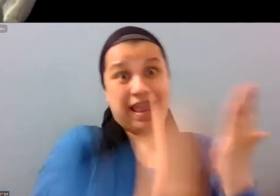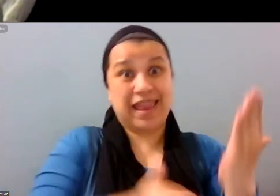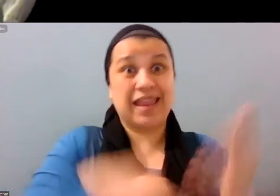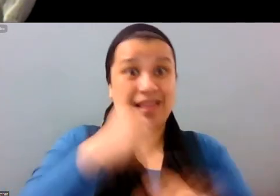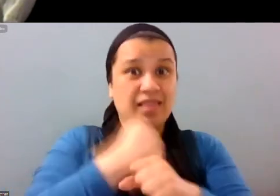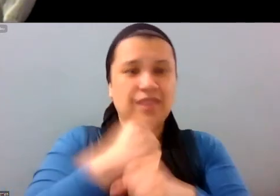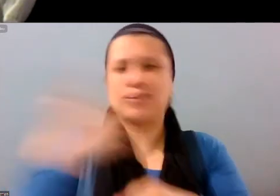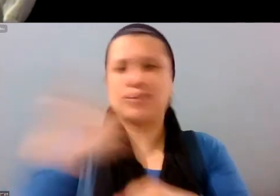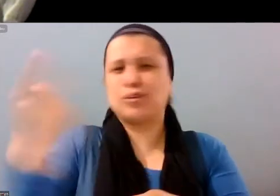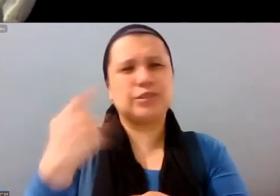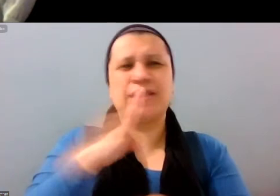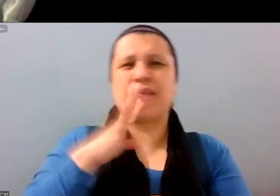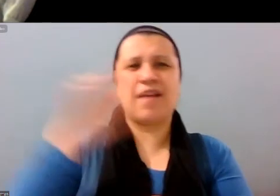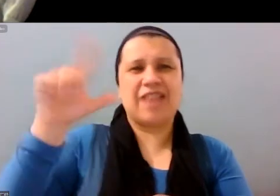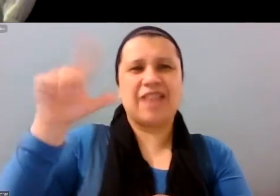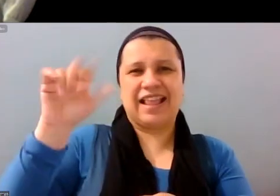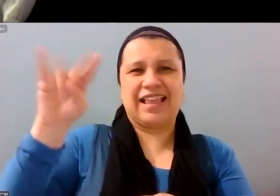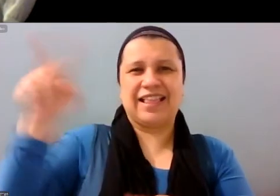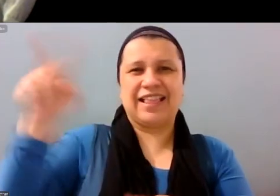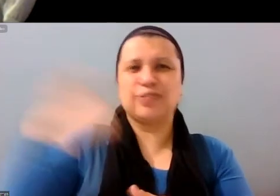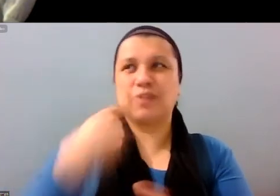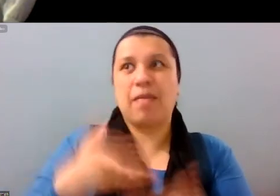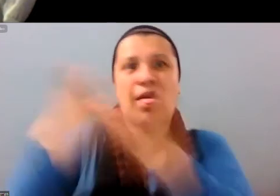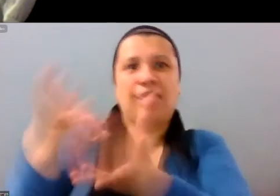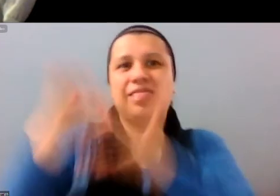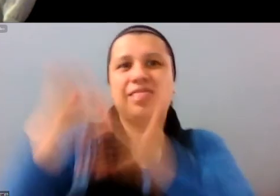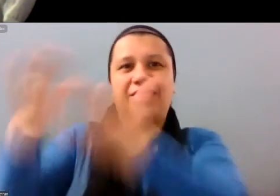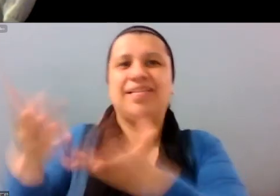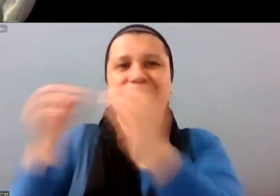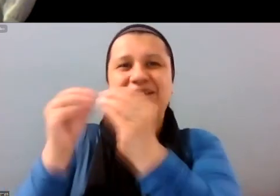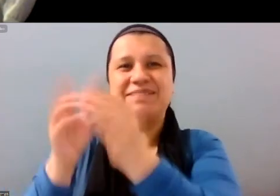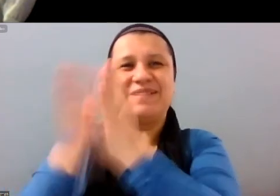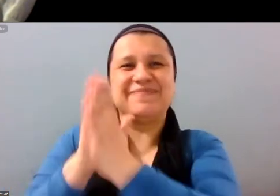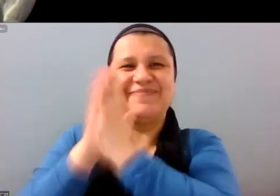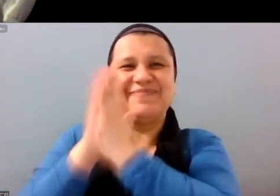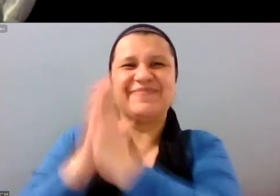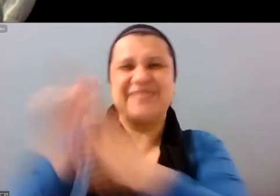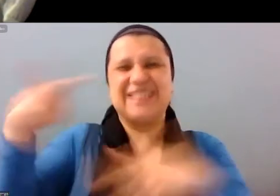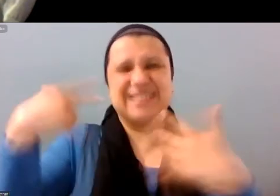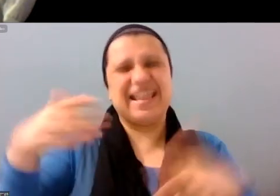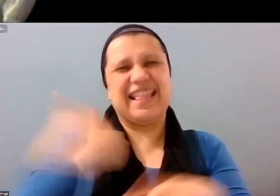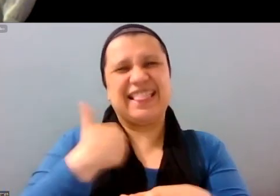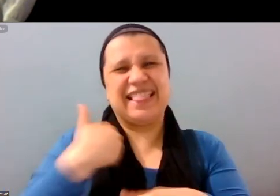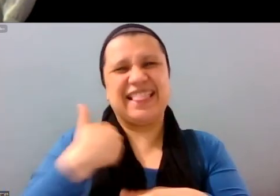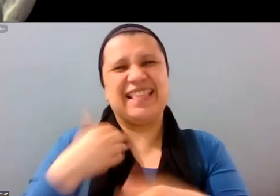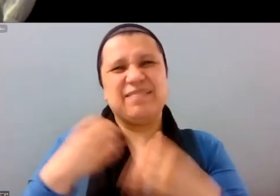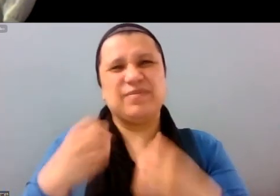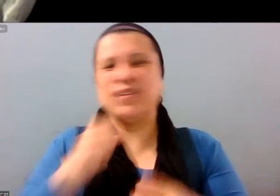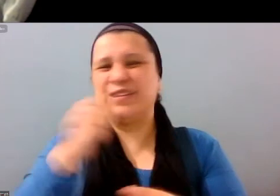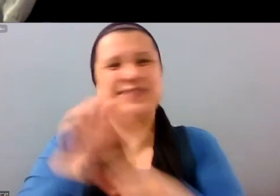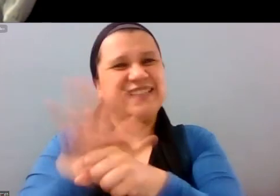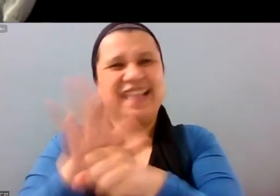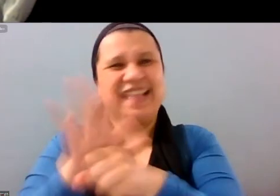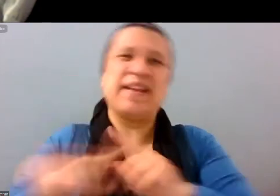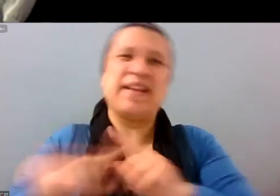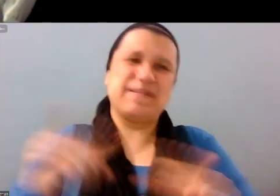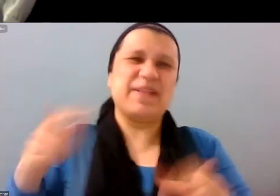montón de encargos probablemente más de los que verdad ellos tienen como tiempo como tiempo disponible para apoyarnos